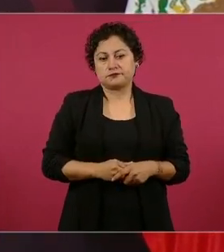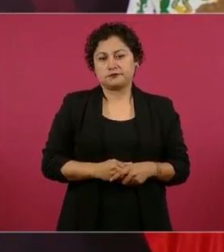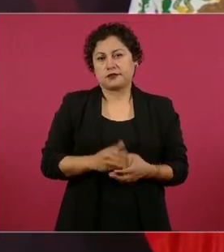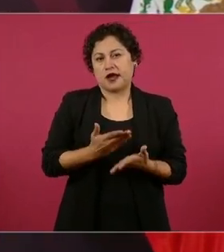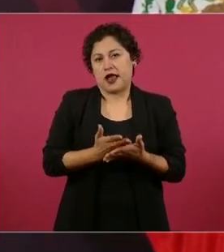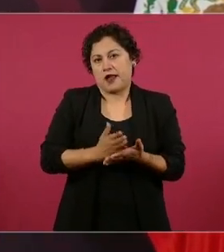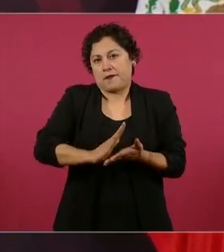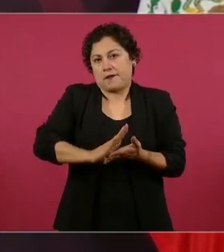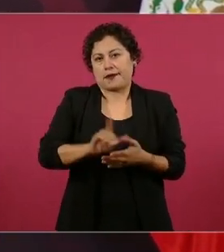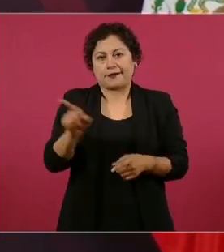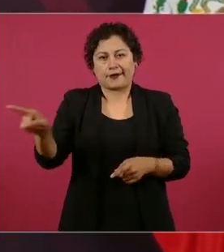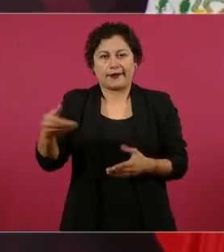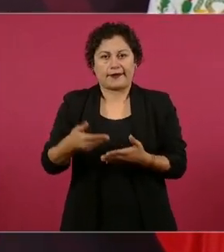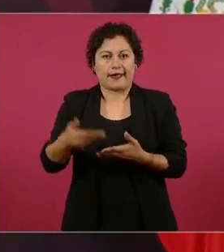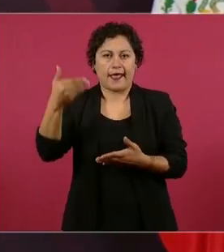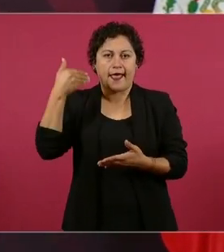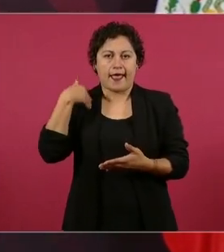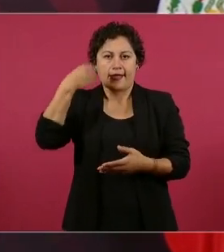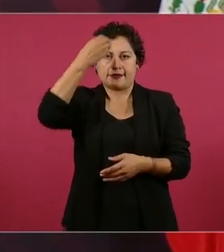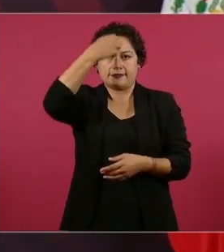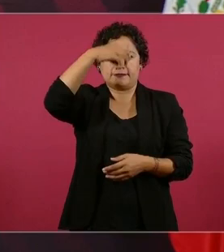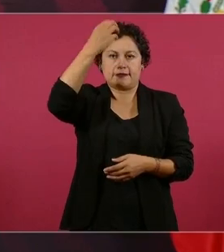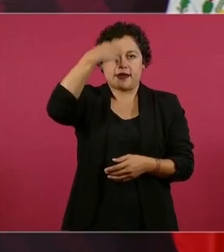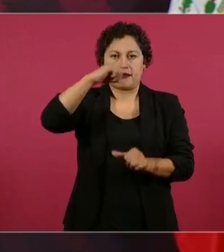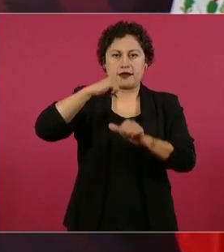gobernó la ciudad,